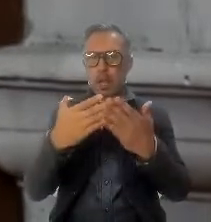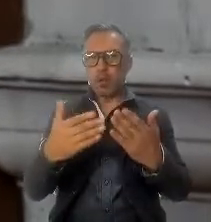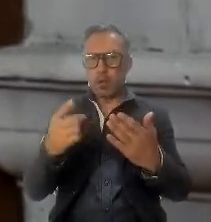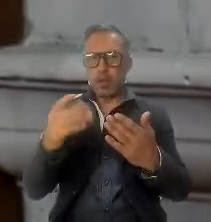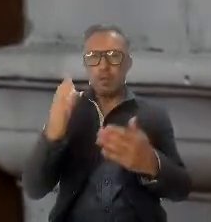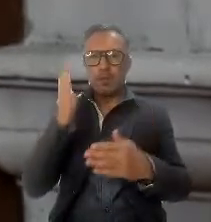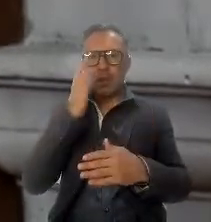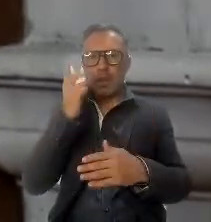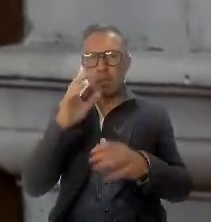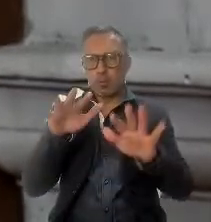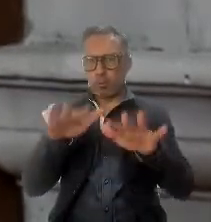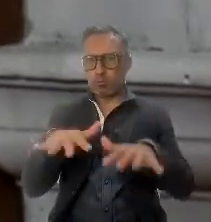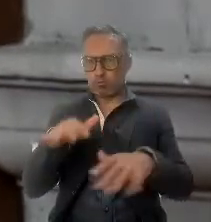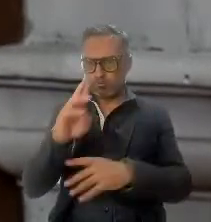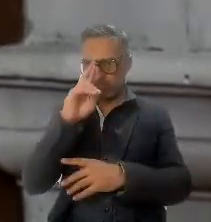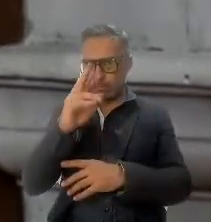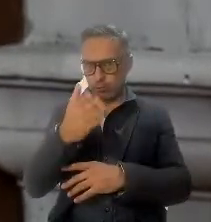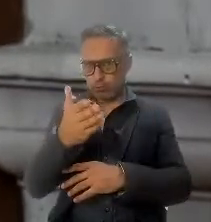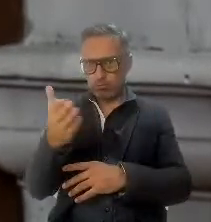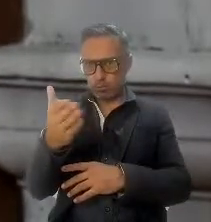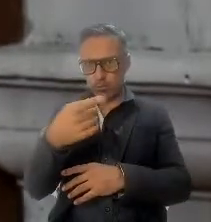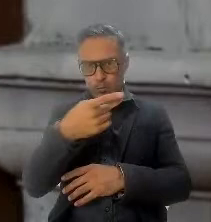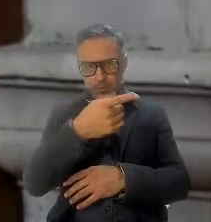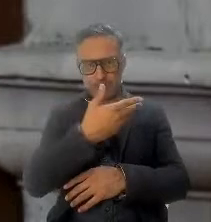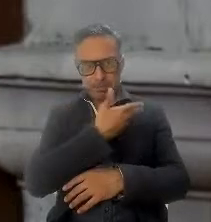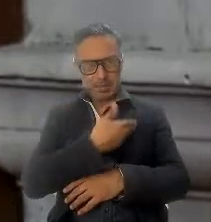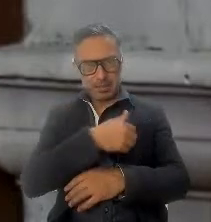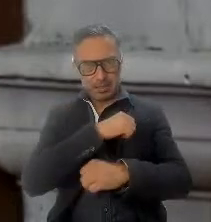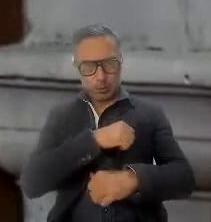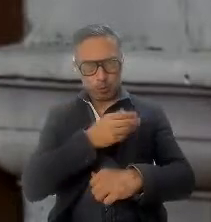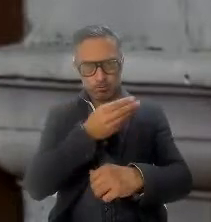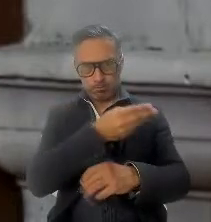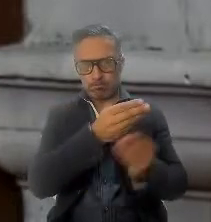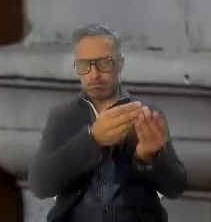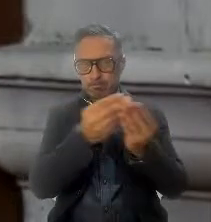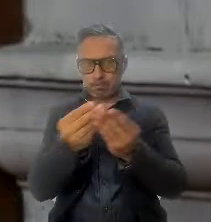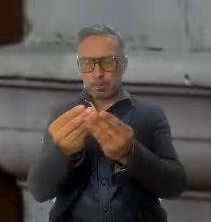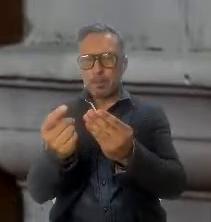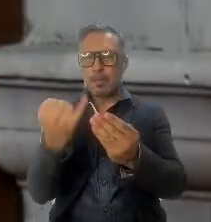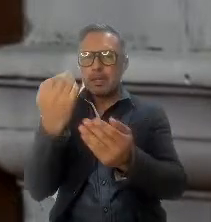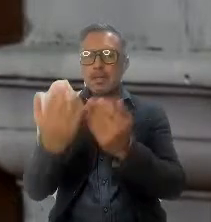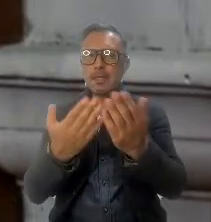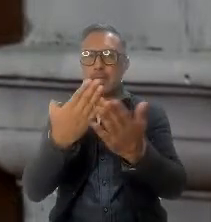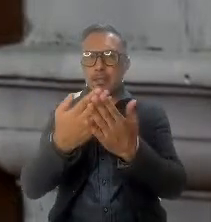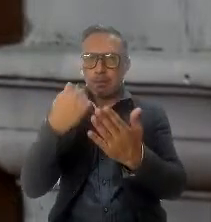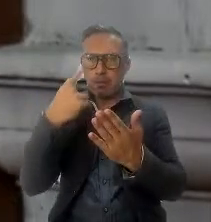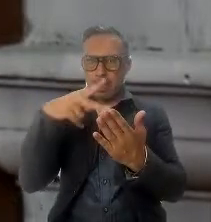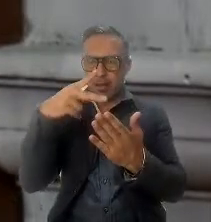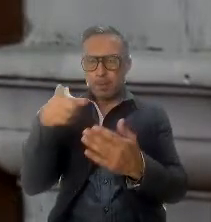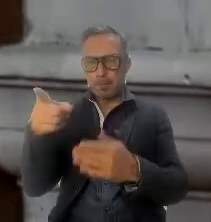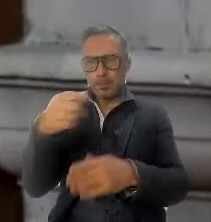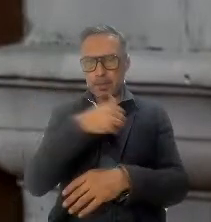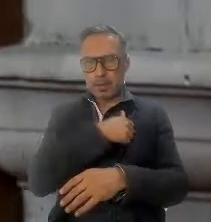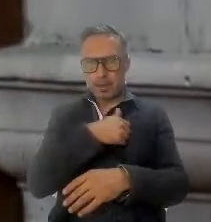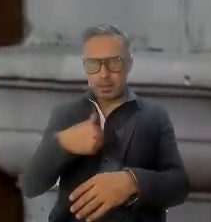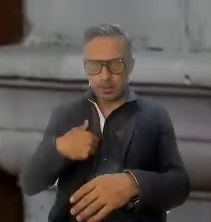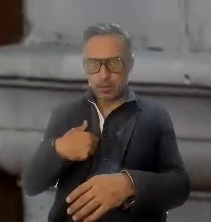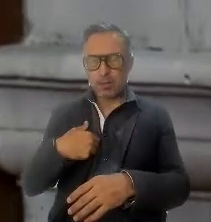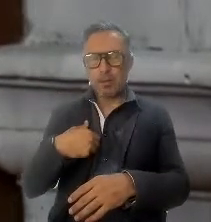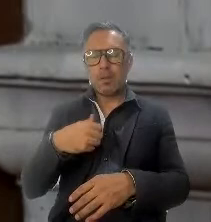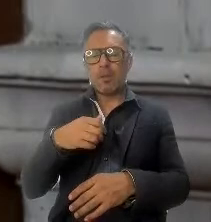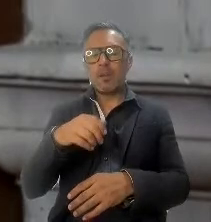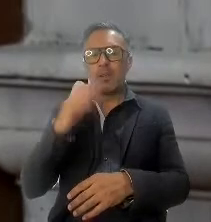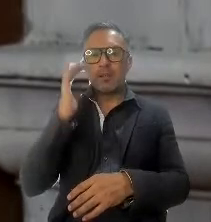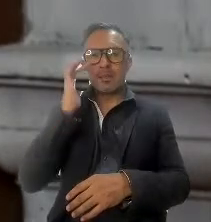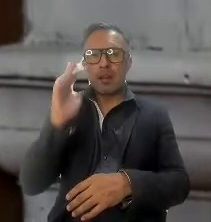Honorable Legislatura, por conducto de usted, la iniciativa de decreto por el que se autoriza al H. Ayuntamiento de San Mateo Atenco, Estado